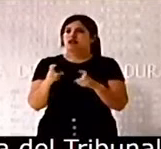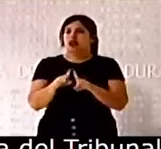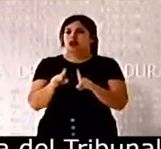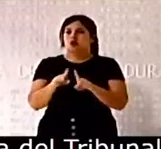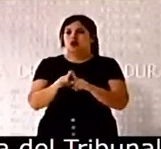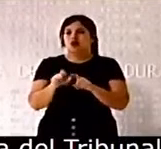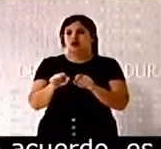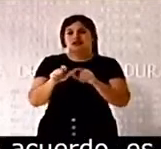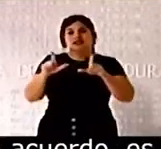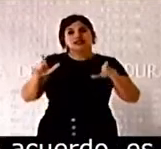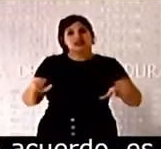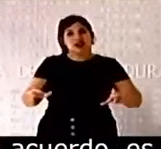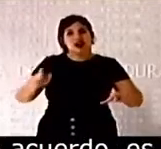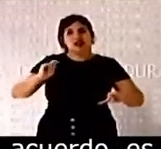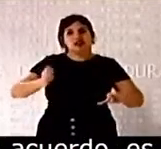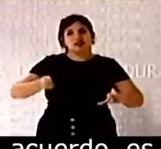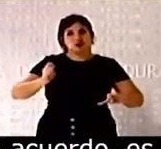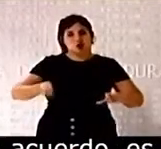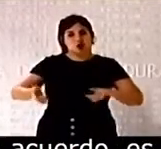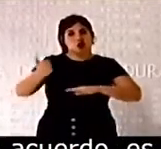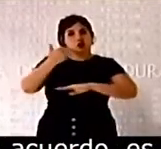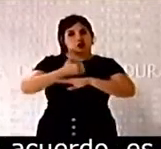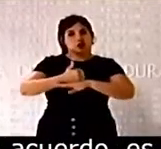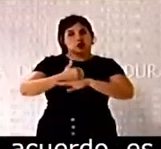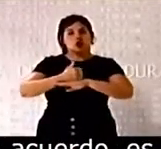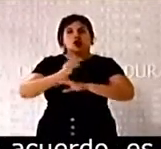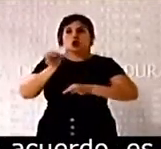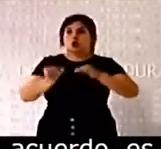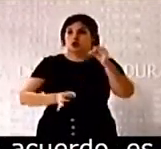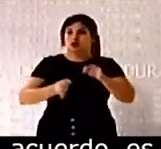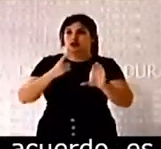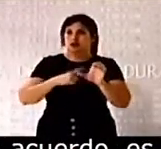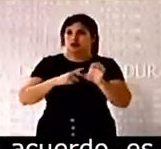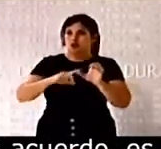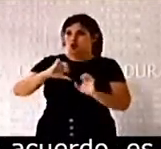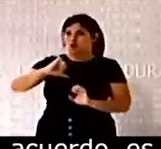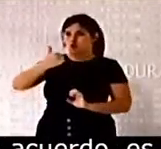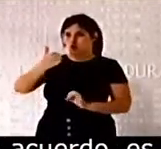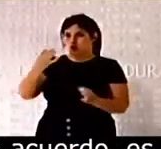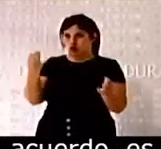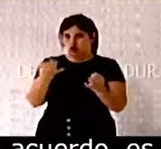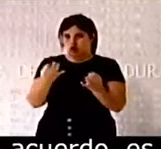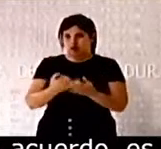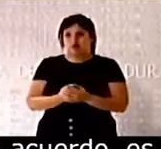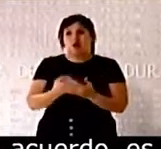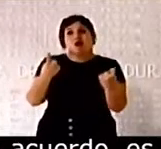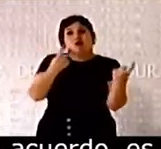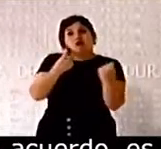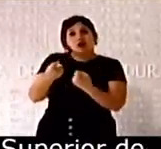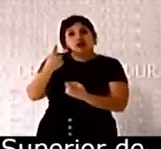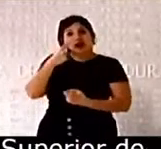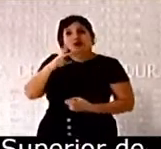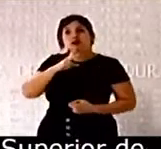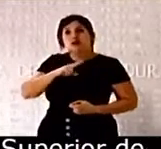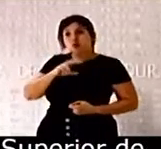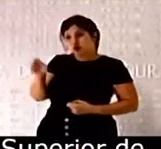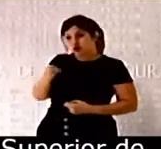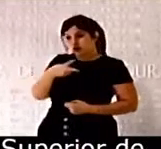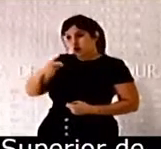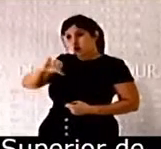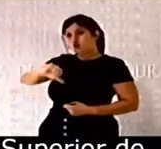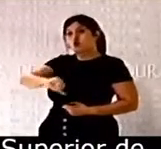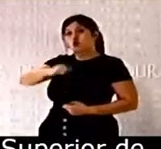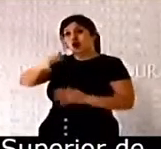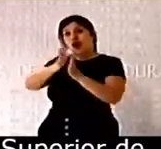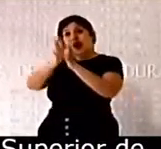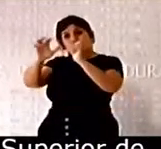Sala del Tribunal Superior de Justicia de Extremadura, y hasta que no tengamos el acuerdo de la Sala del Tribunal Superior de Justicia de